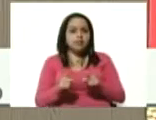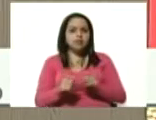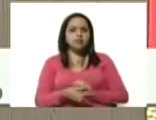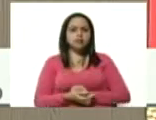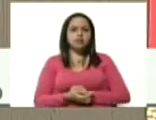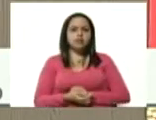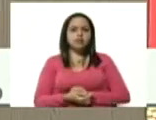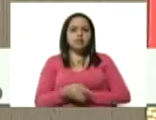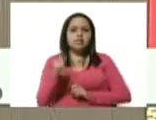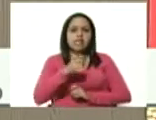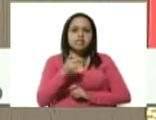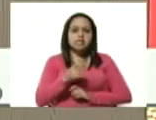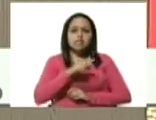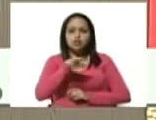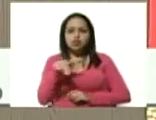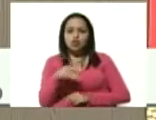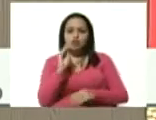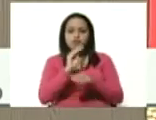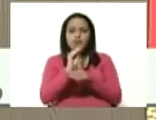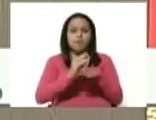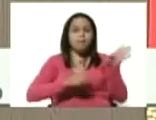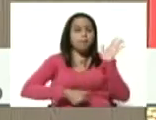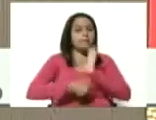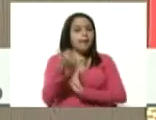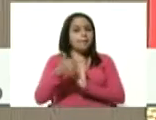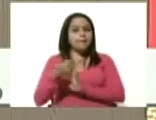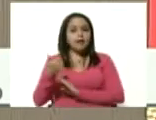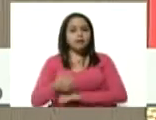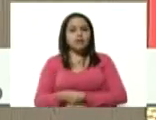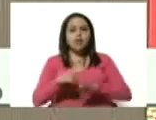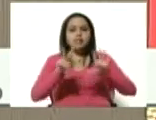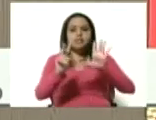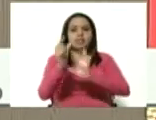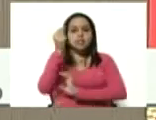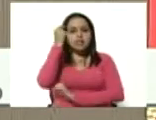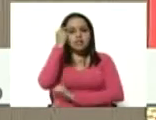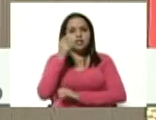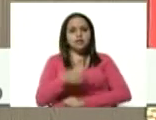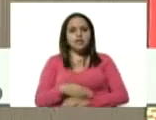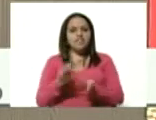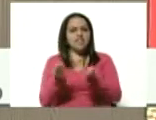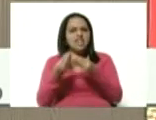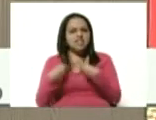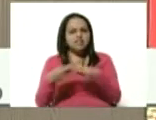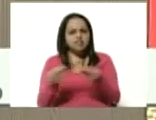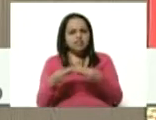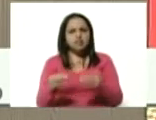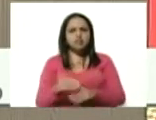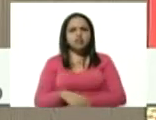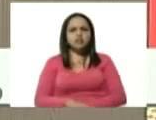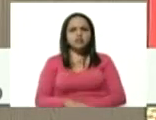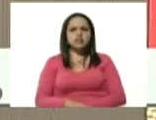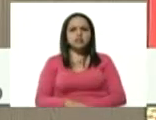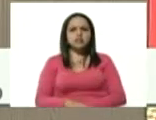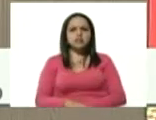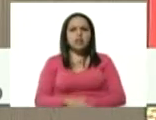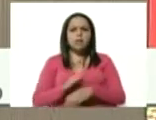y requiere que nos cuidemos más que nunca. Los 7 días de flexibilización es